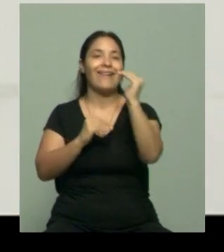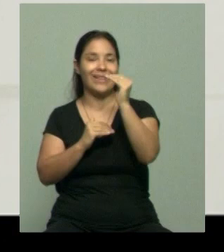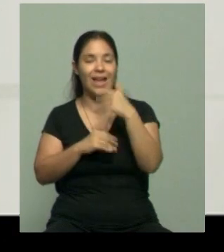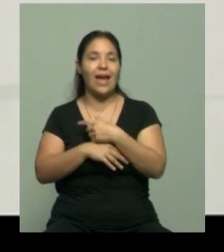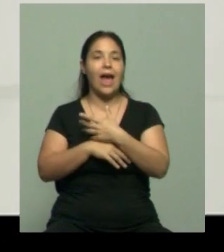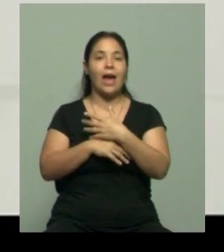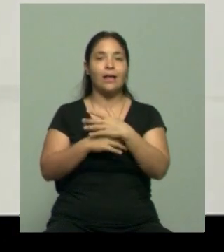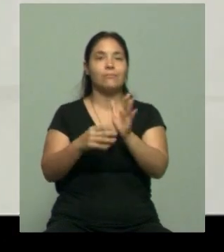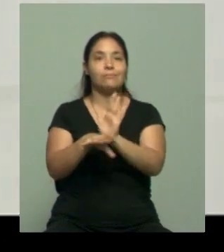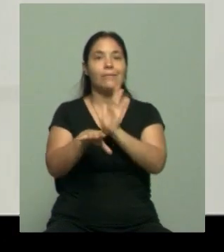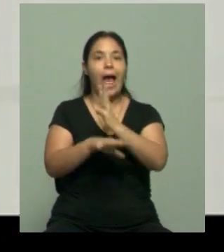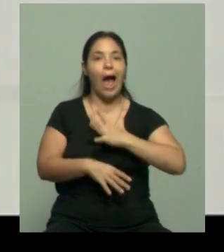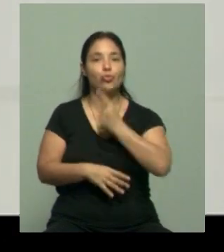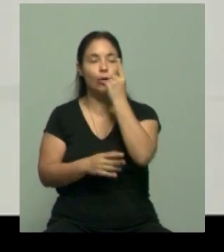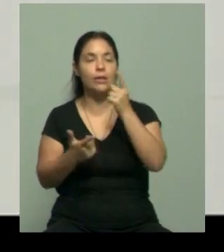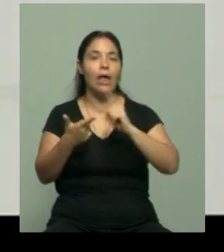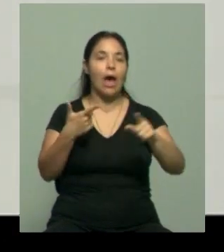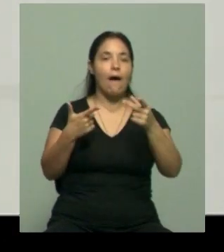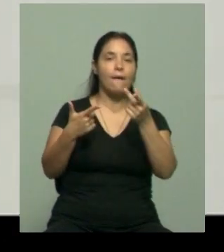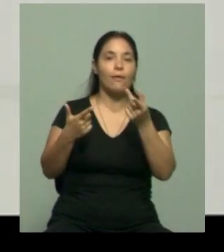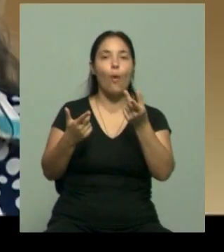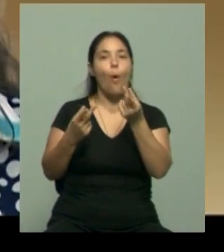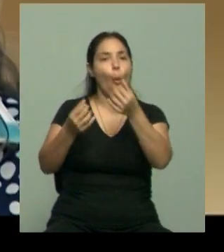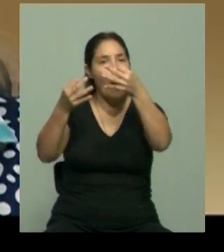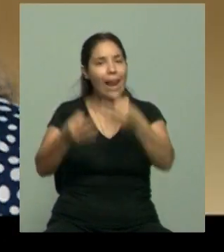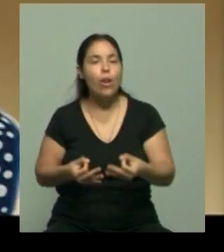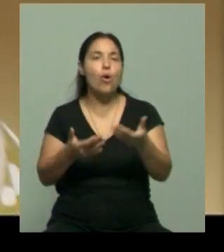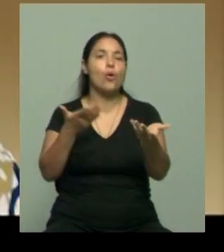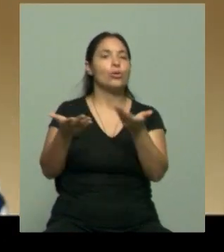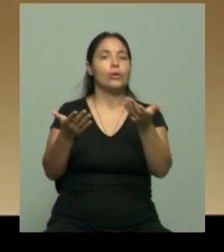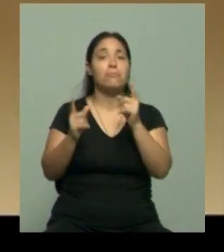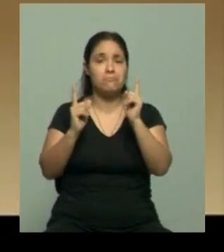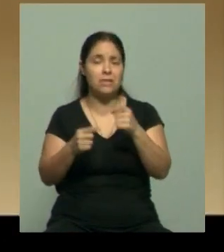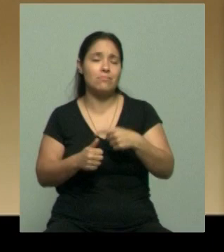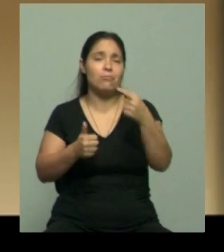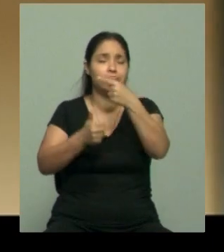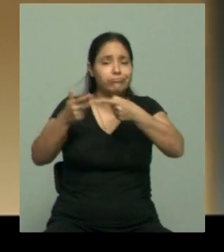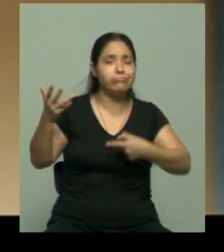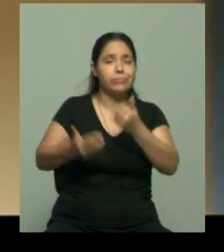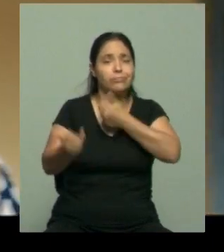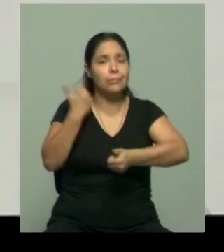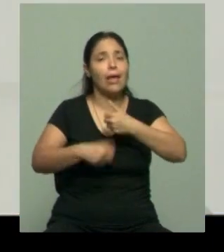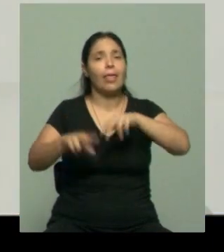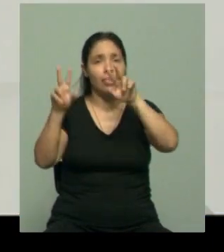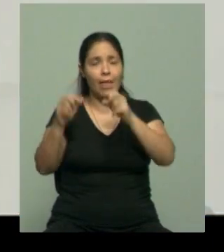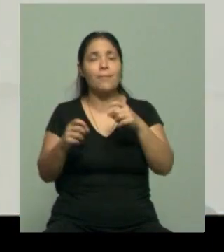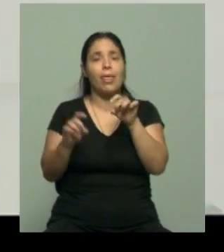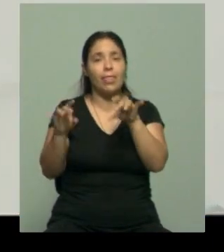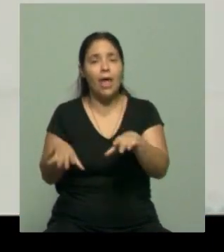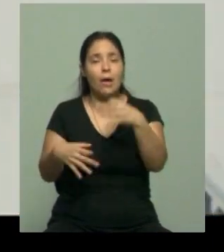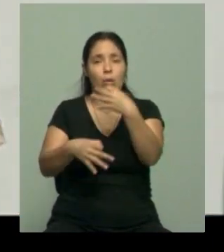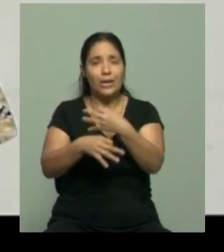autoridad, es el valor, con todas las características que me diste, con estas situaciones de vulnerabilidad que nos atraviesa y atraviesa el proceso